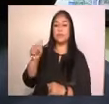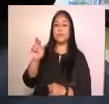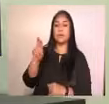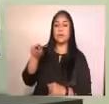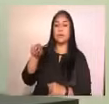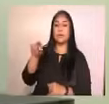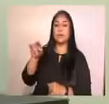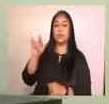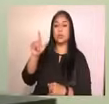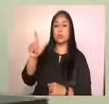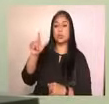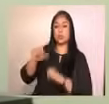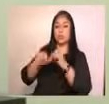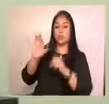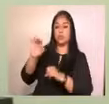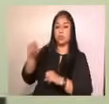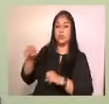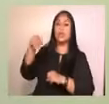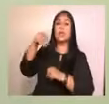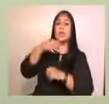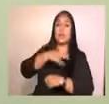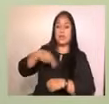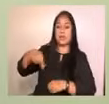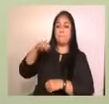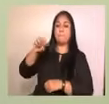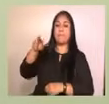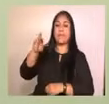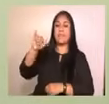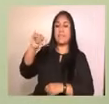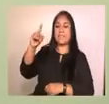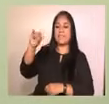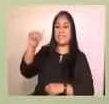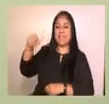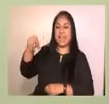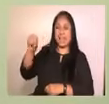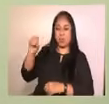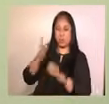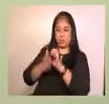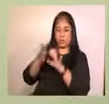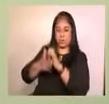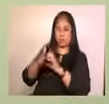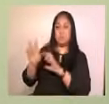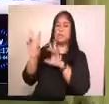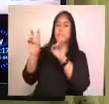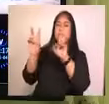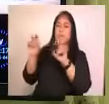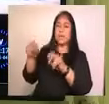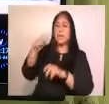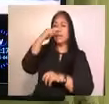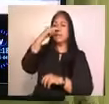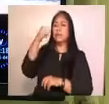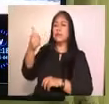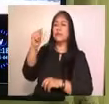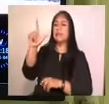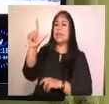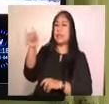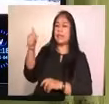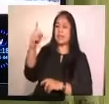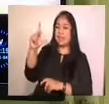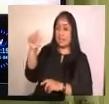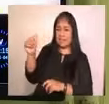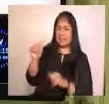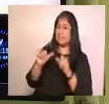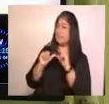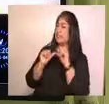El Meridiano en Escuintla. Respecto de las talachas, simplemente, siguen las